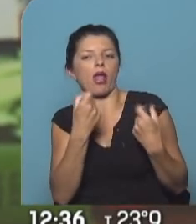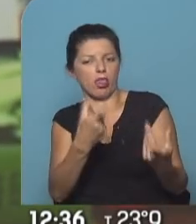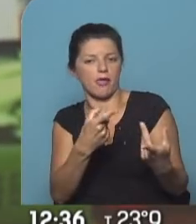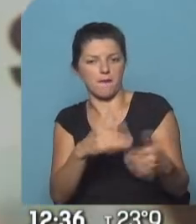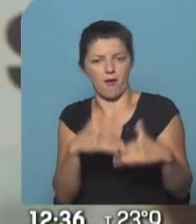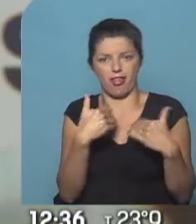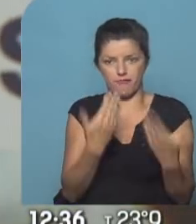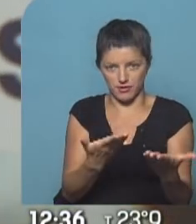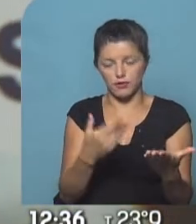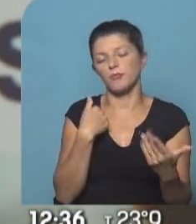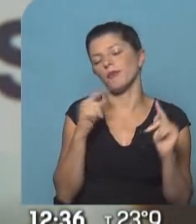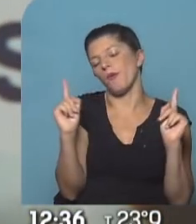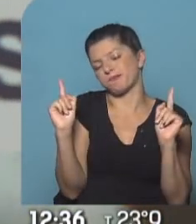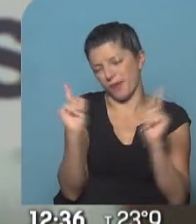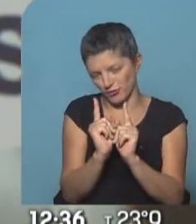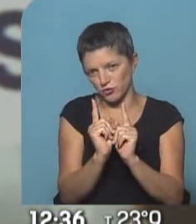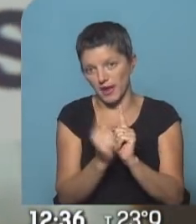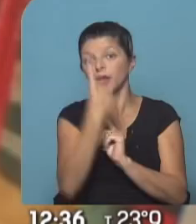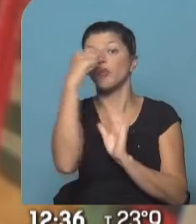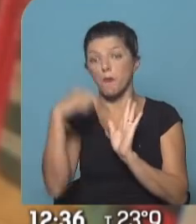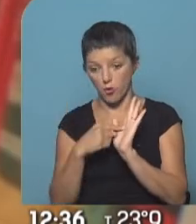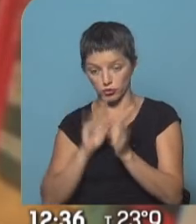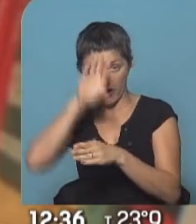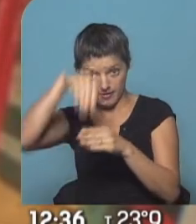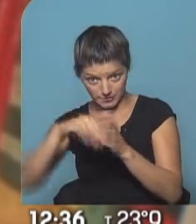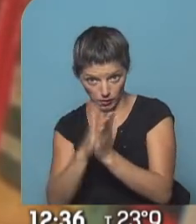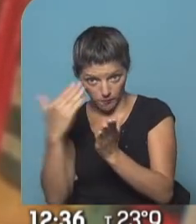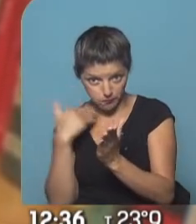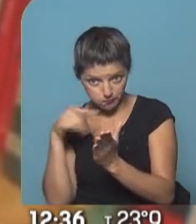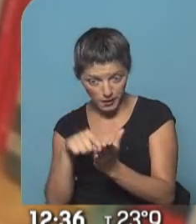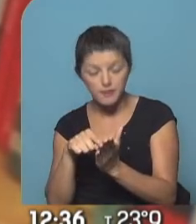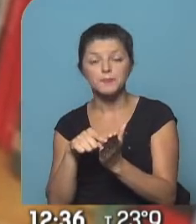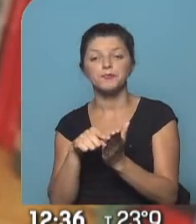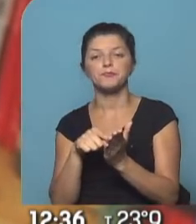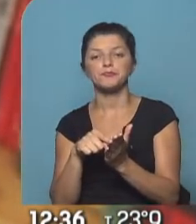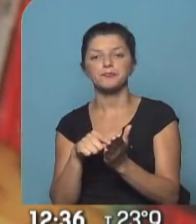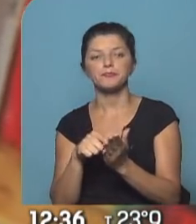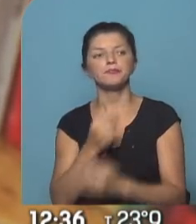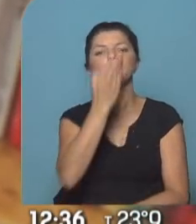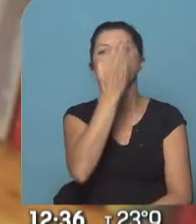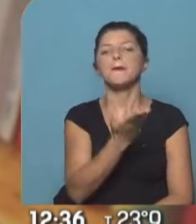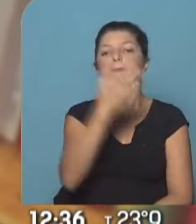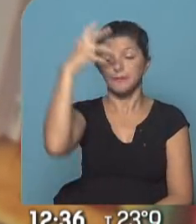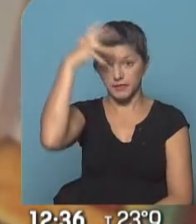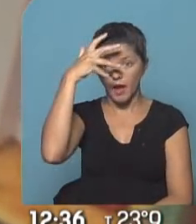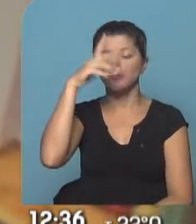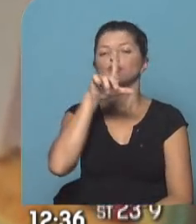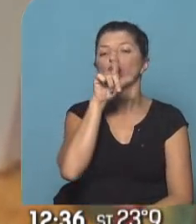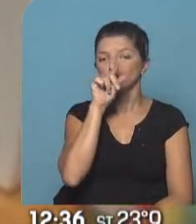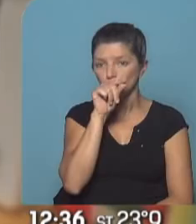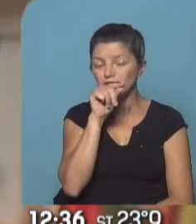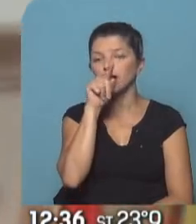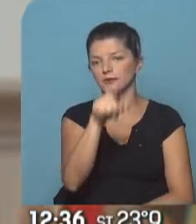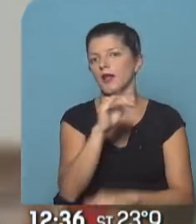Uno podría resumir, esa sería una de las cuestiones que aparecen en el libro de Wolff, y que Trump devuelve con Twitter y con sus